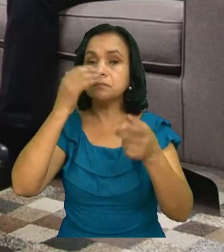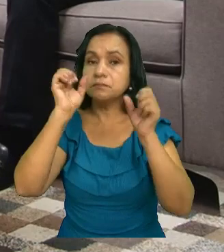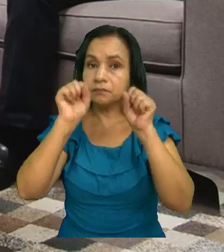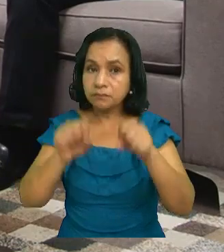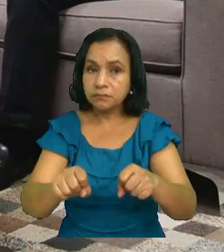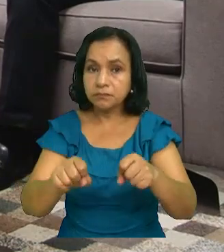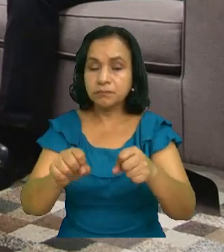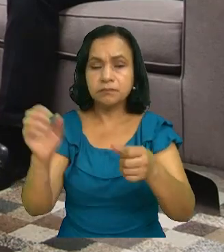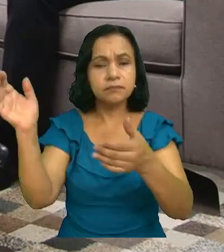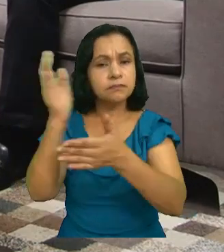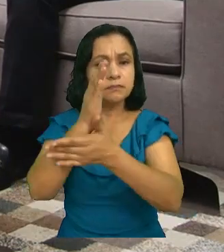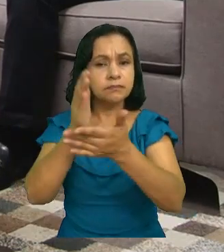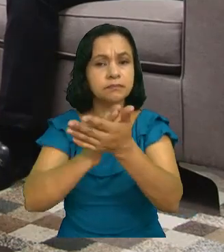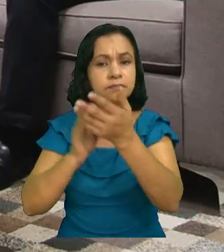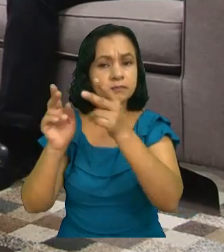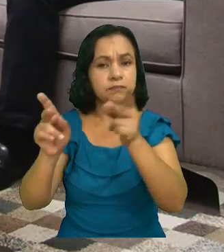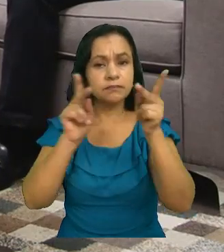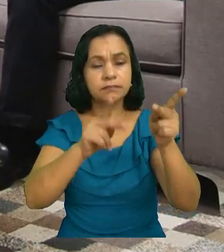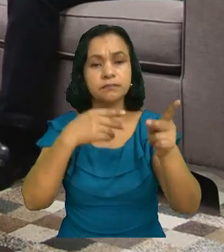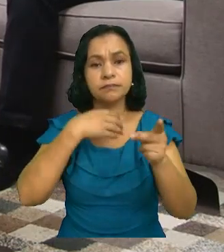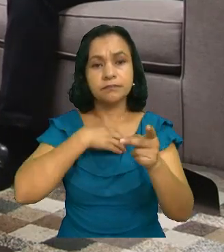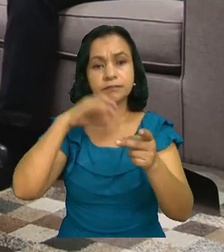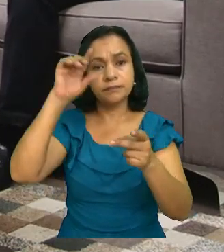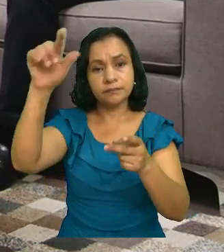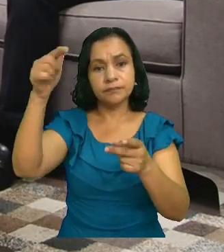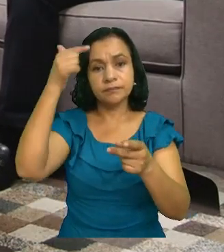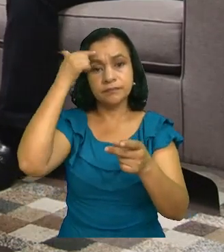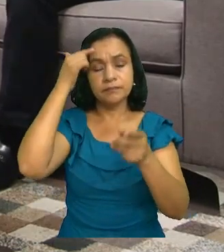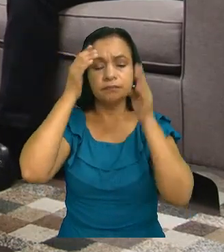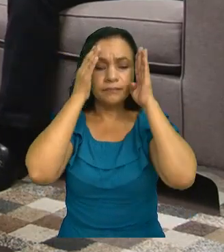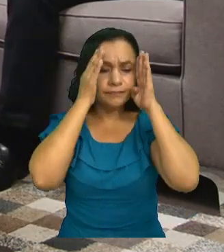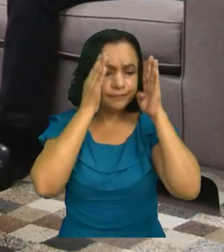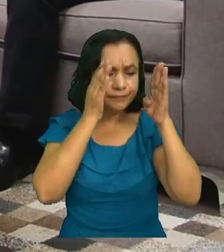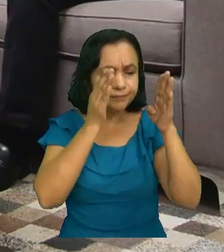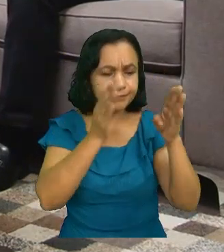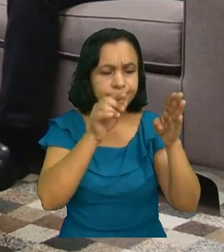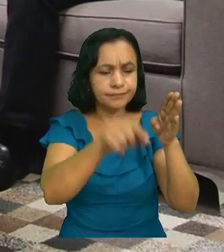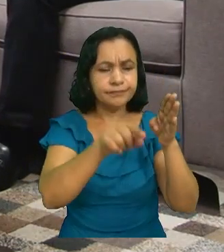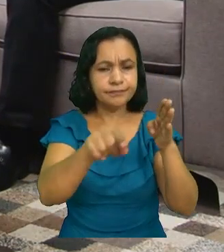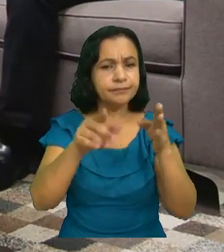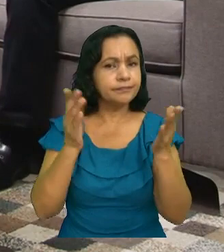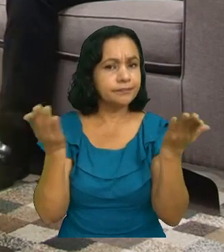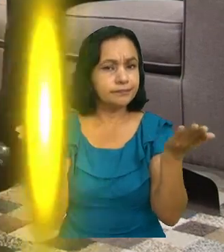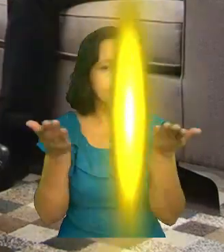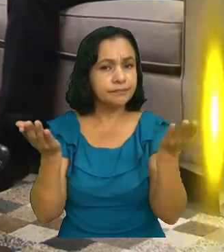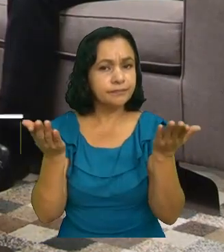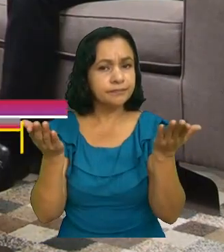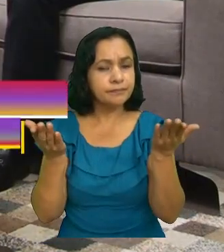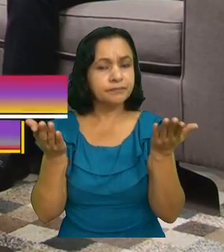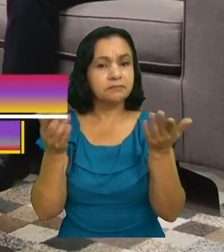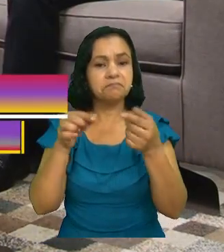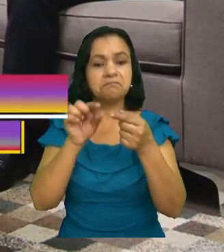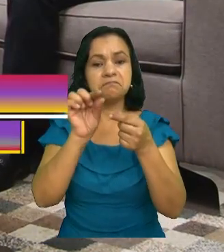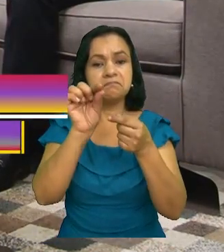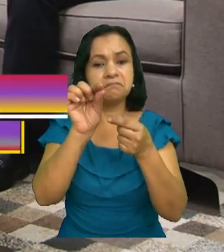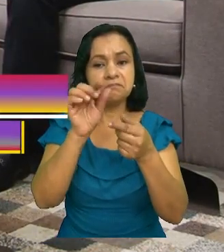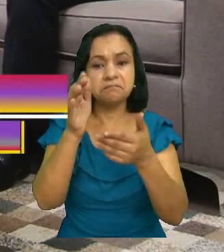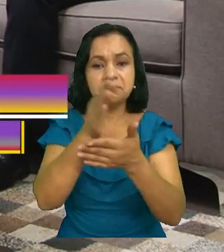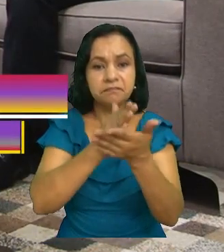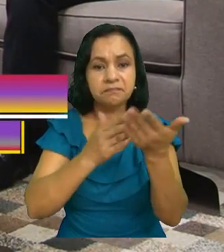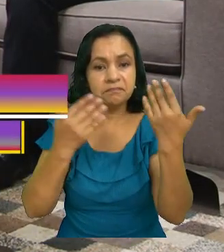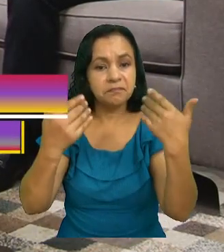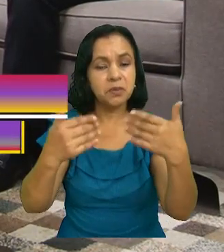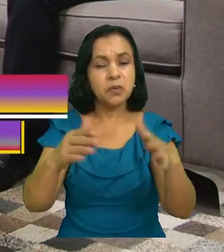Hay quienes suponen que nuestro gobierno solamente atiende las cuestiones del menudo y solamente atiende